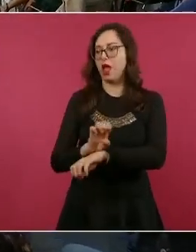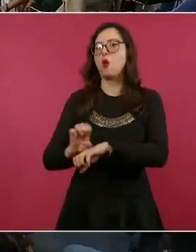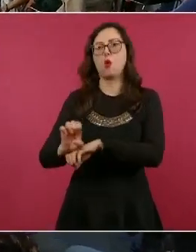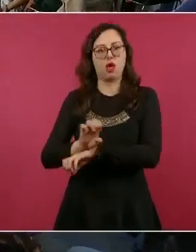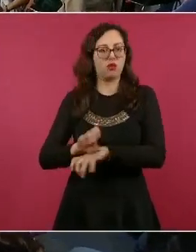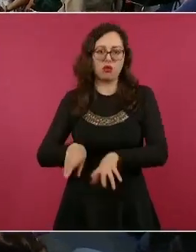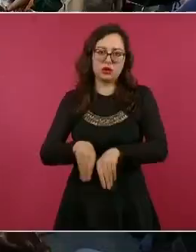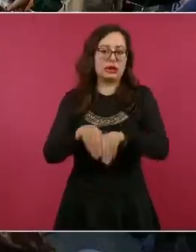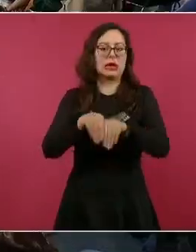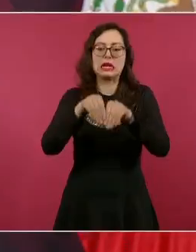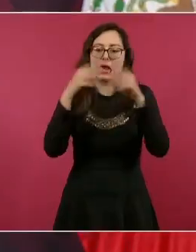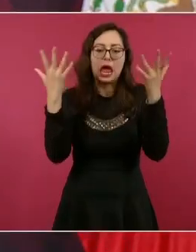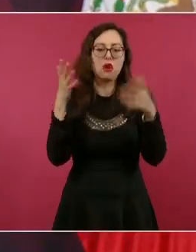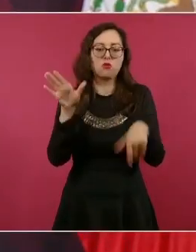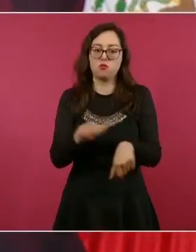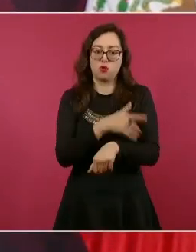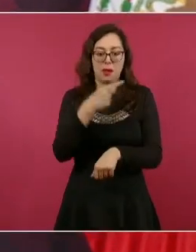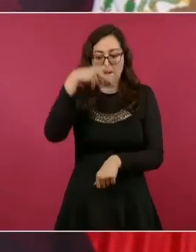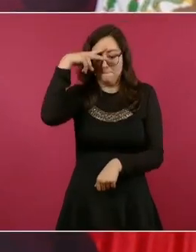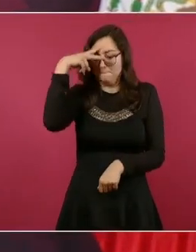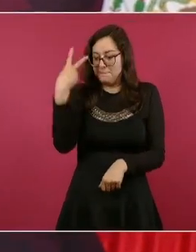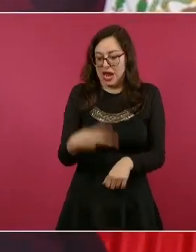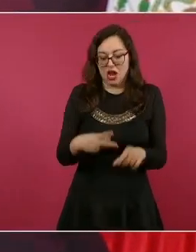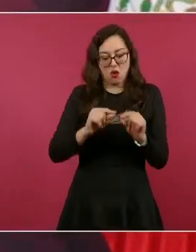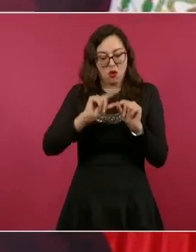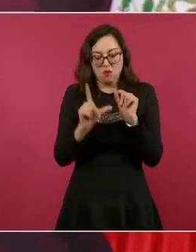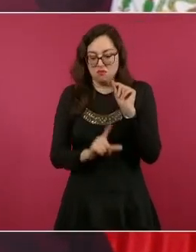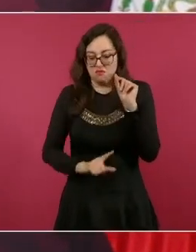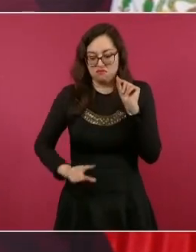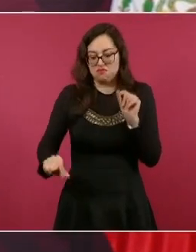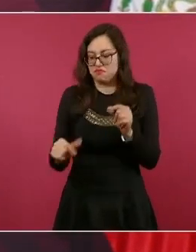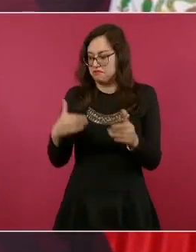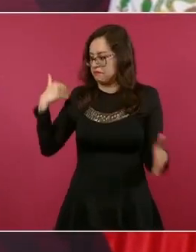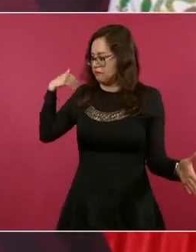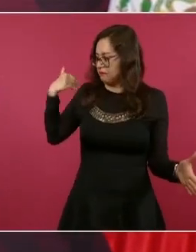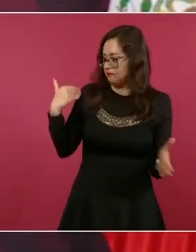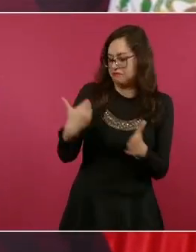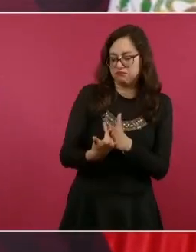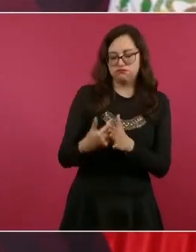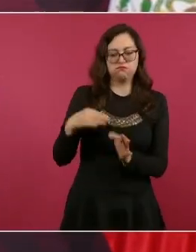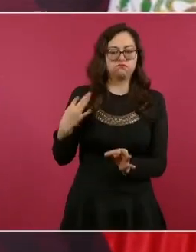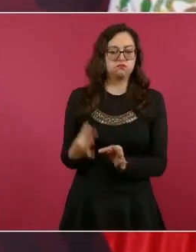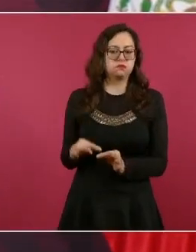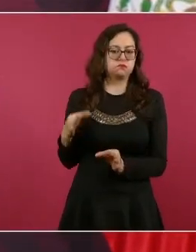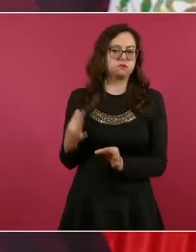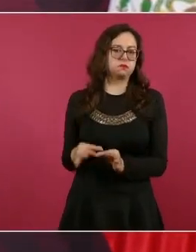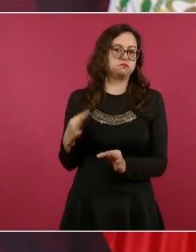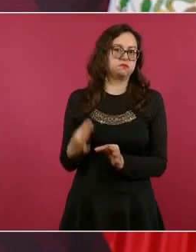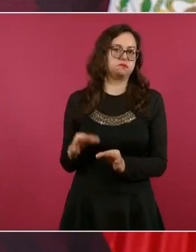en la aplicación de la protección y del asilo.